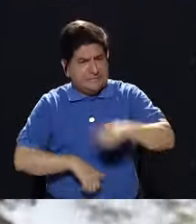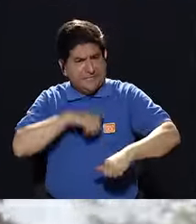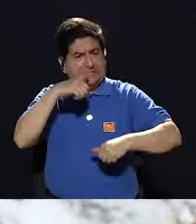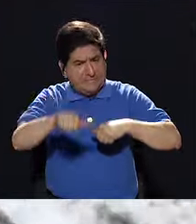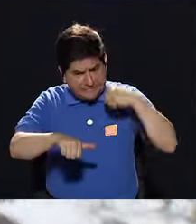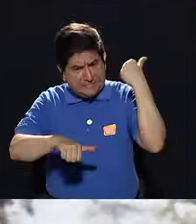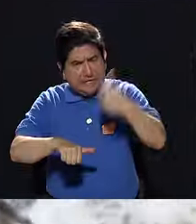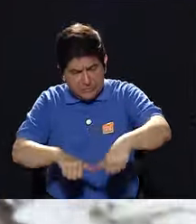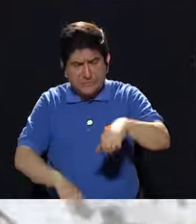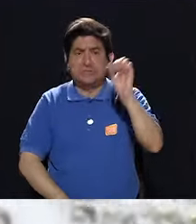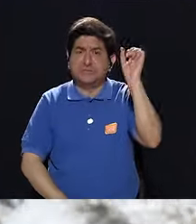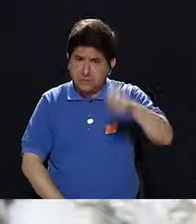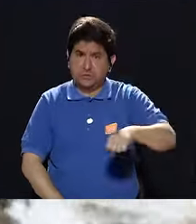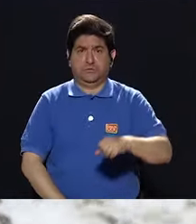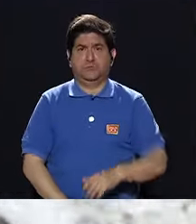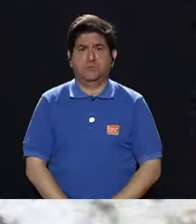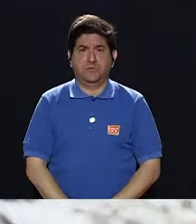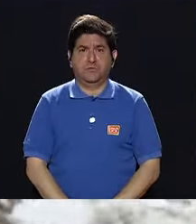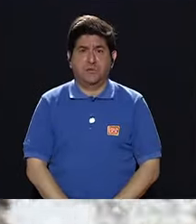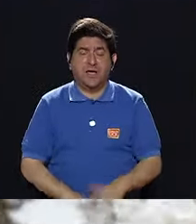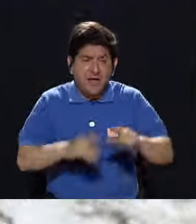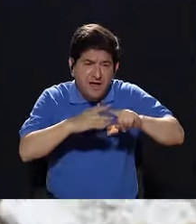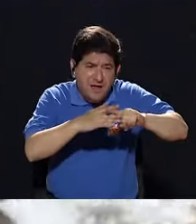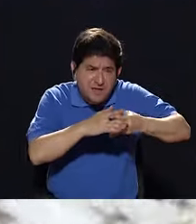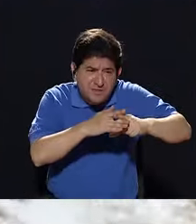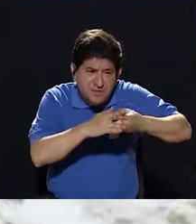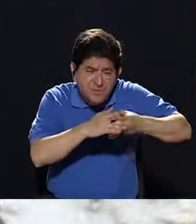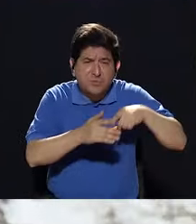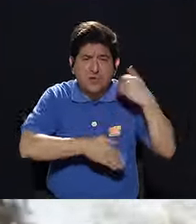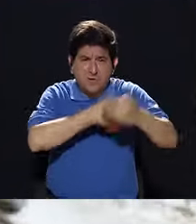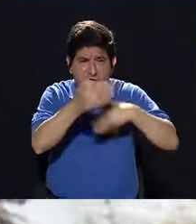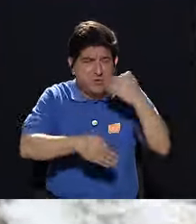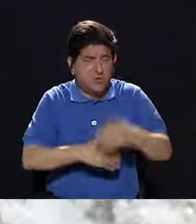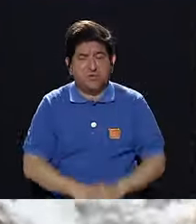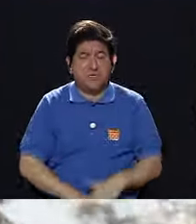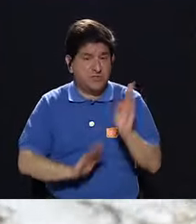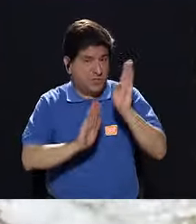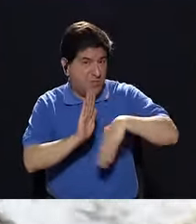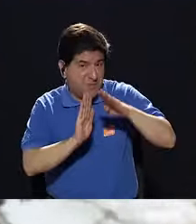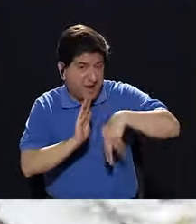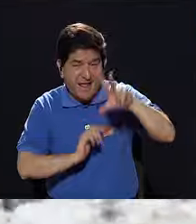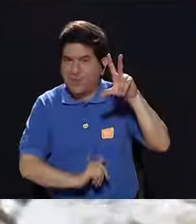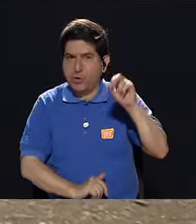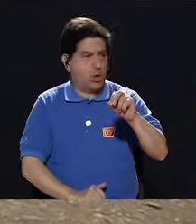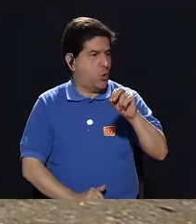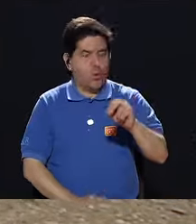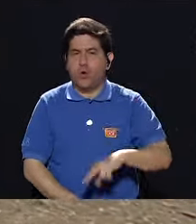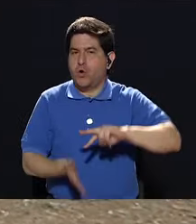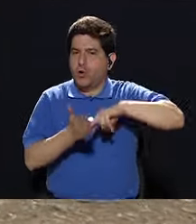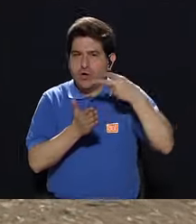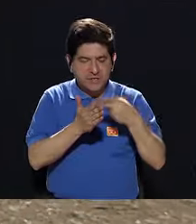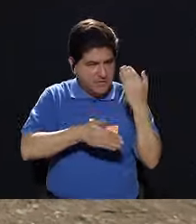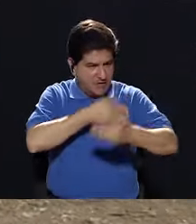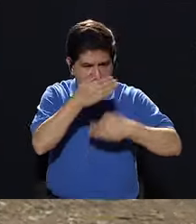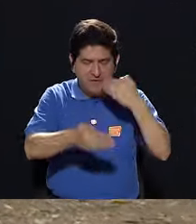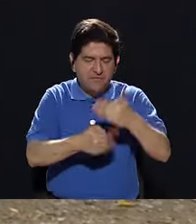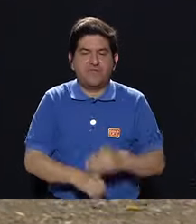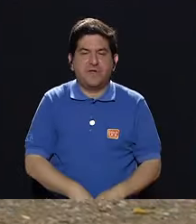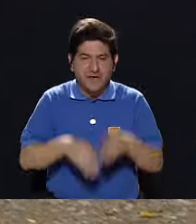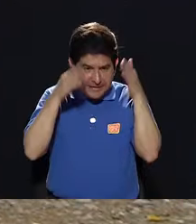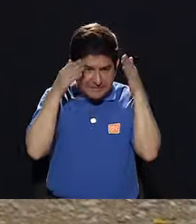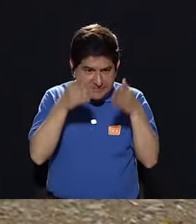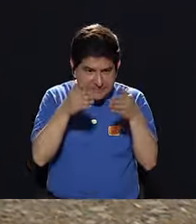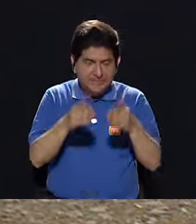lucha porque el instrumentar no es barato, y también lleva un proceso de